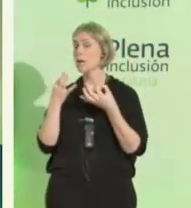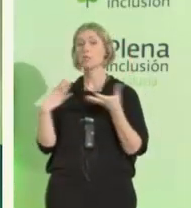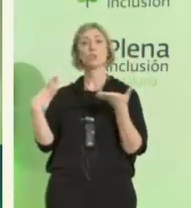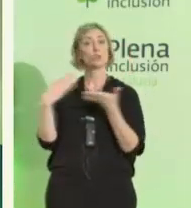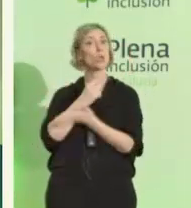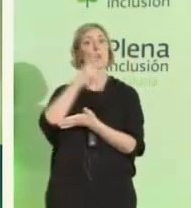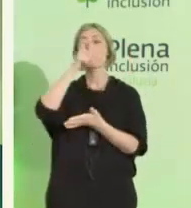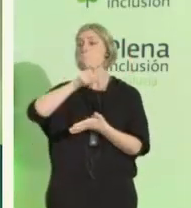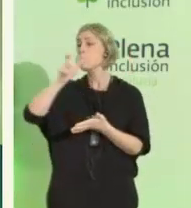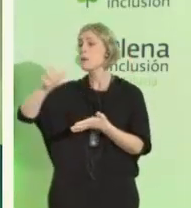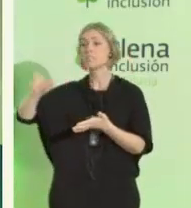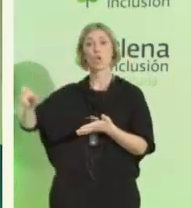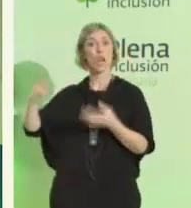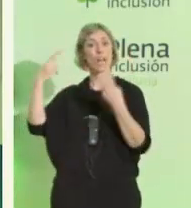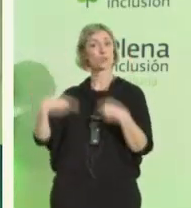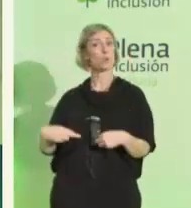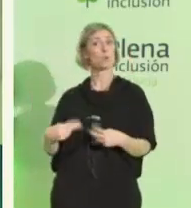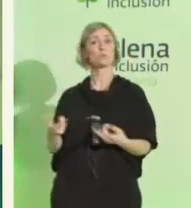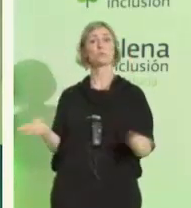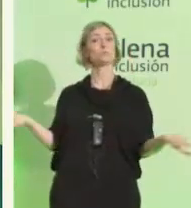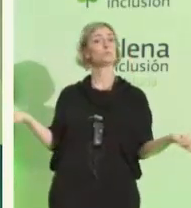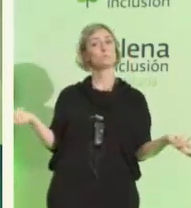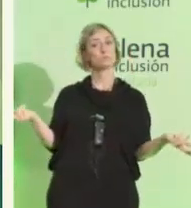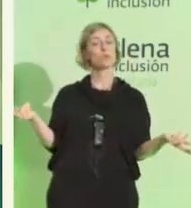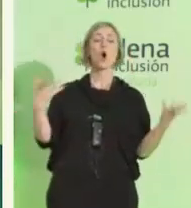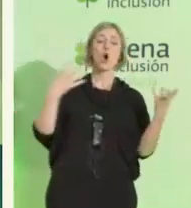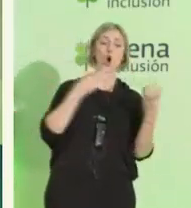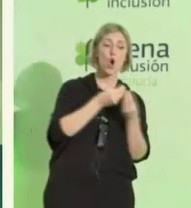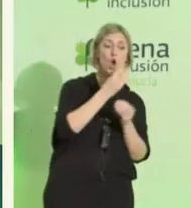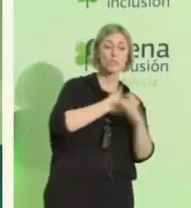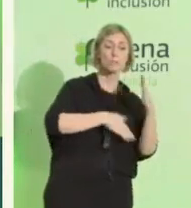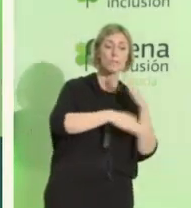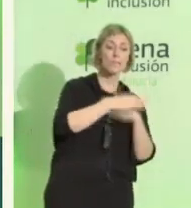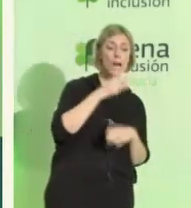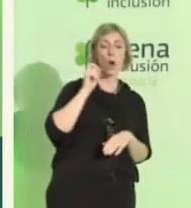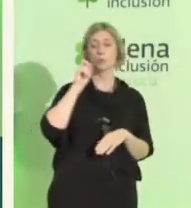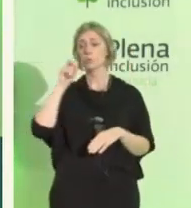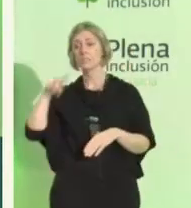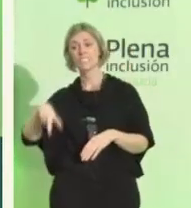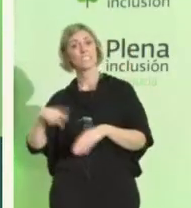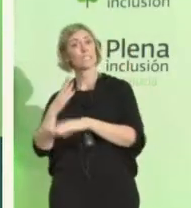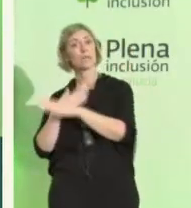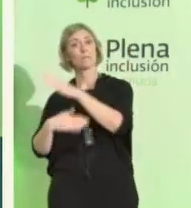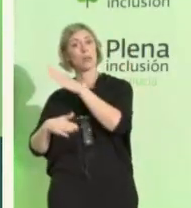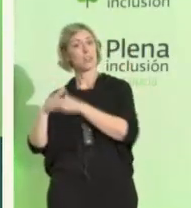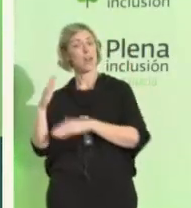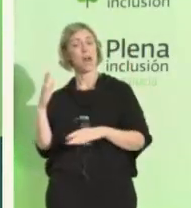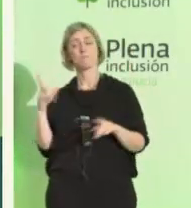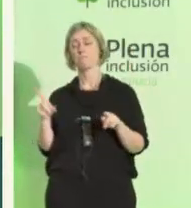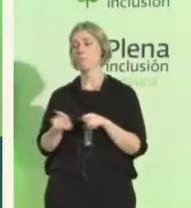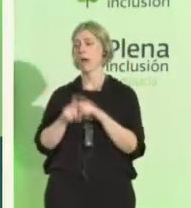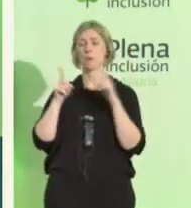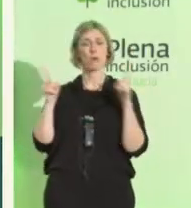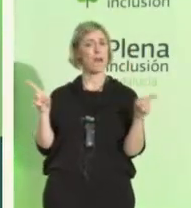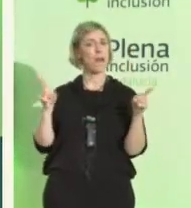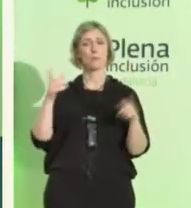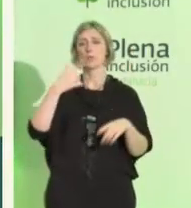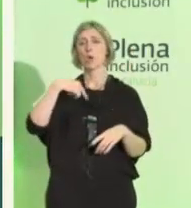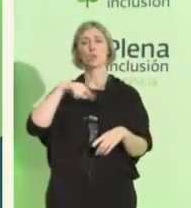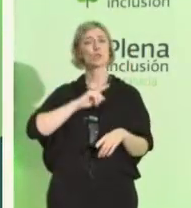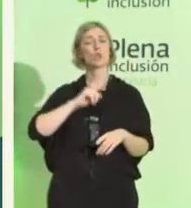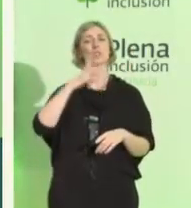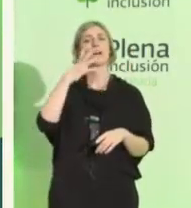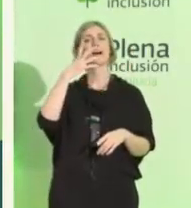personas con o sin capacidad y queremos ser personas y